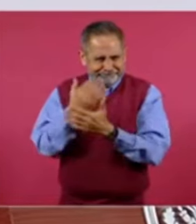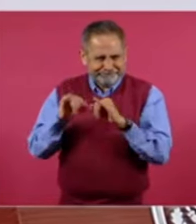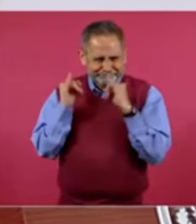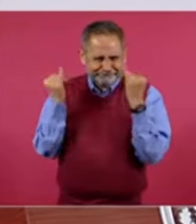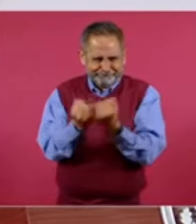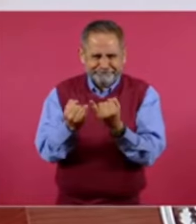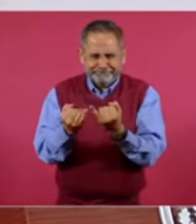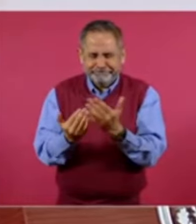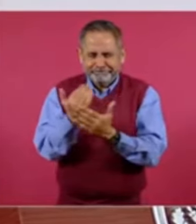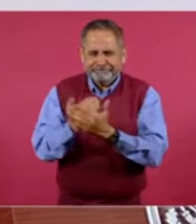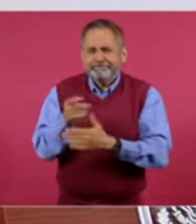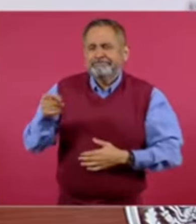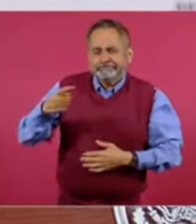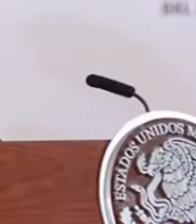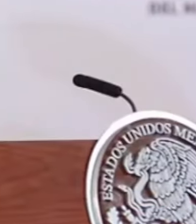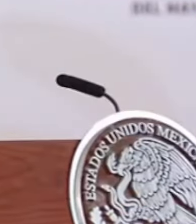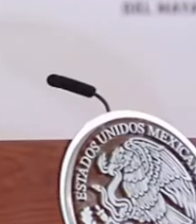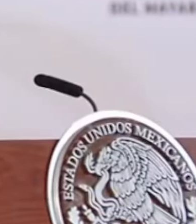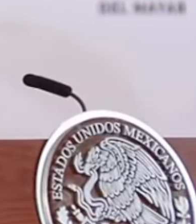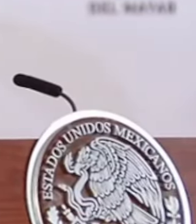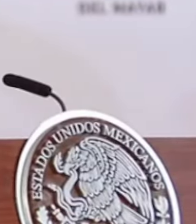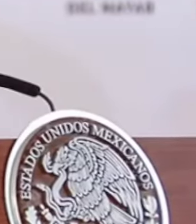los integrantes